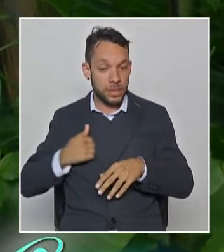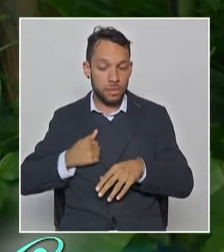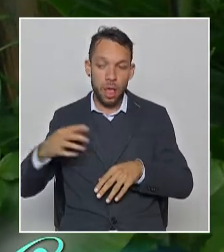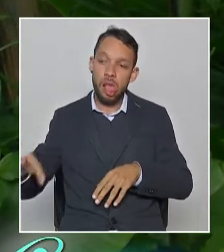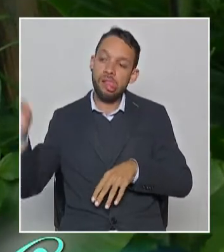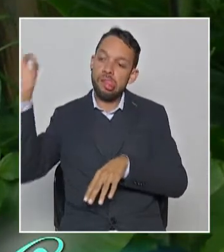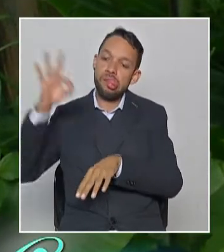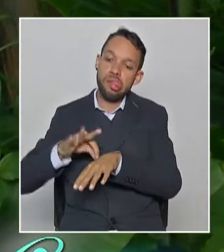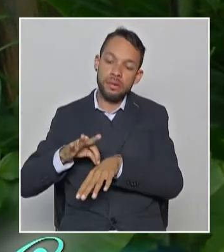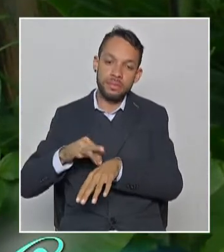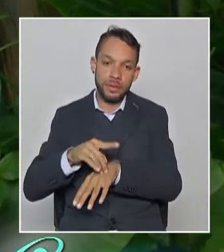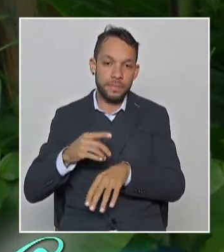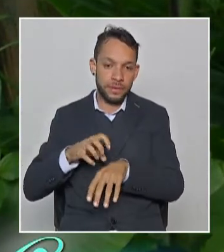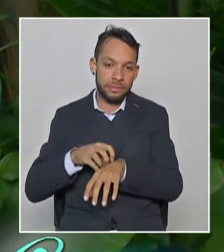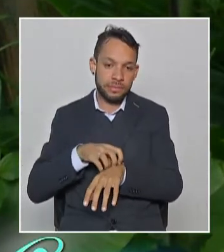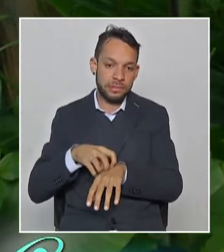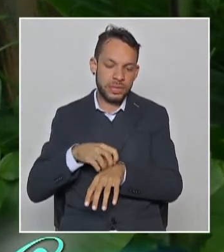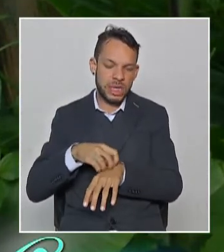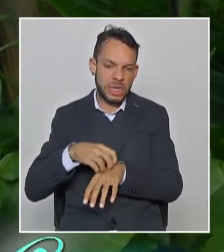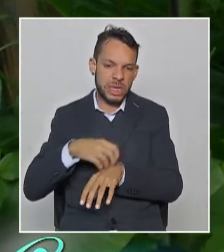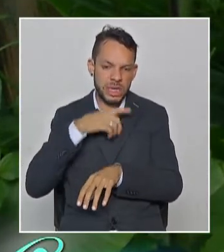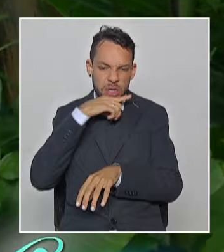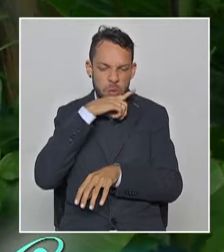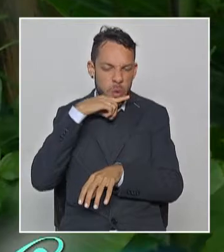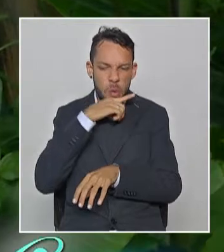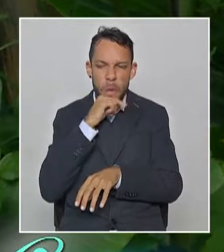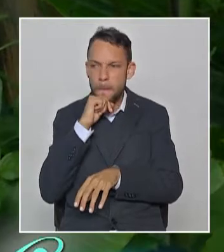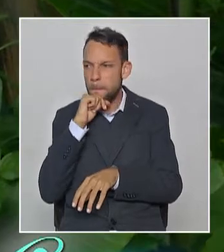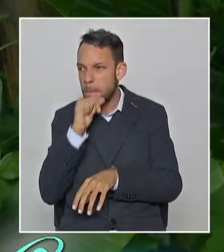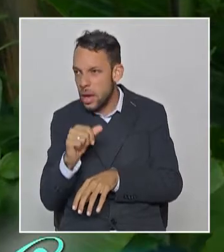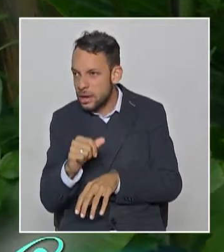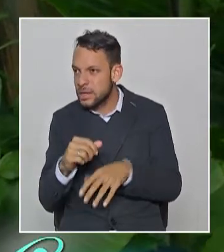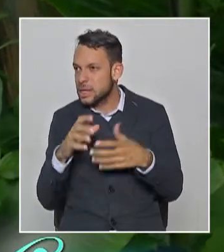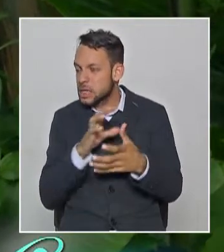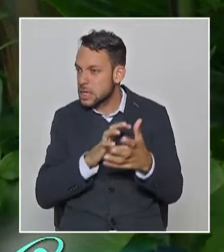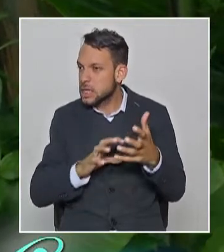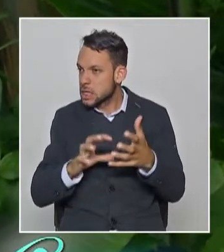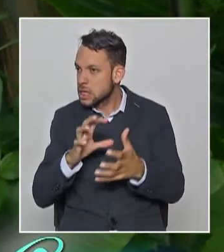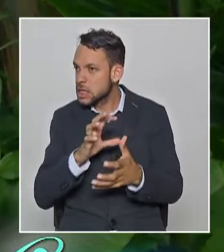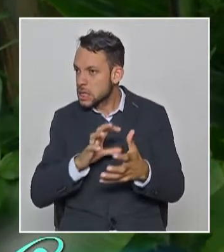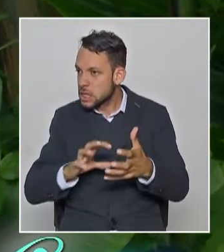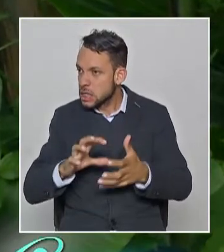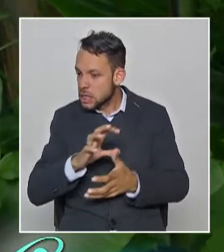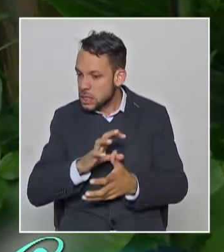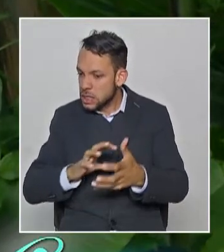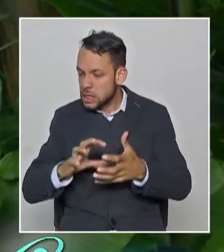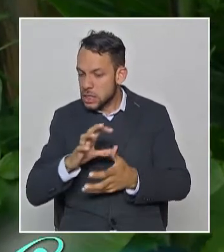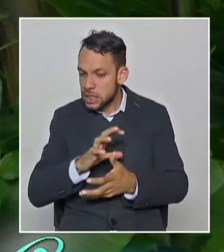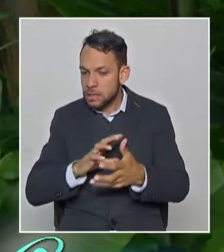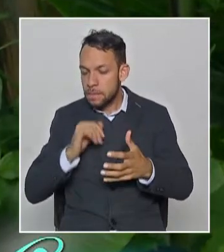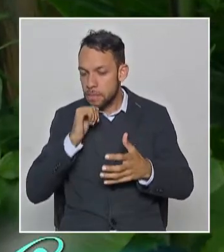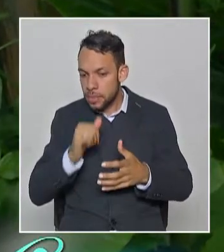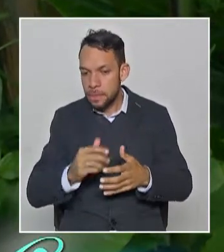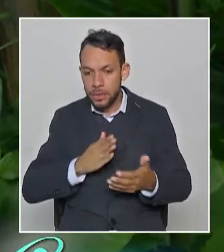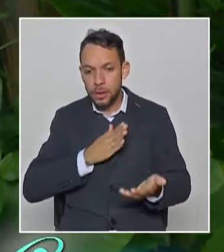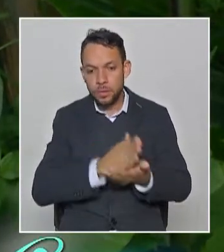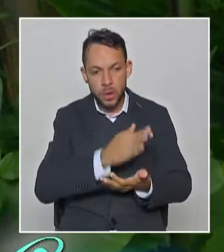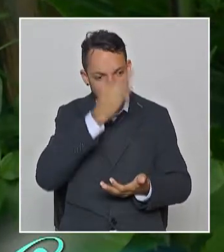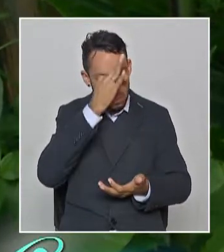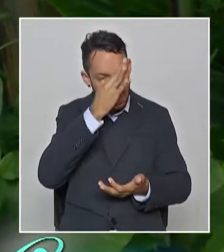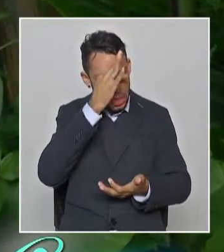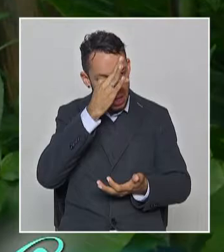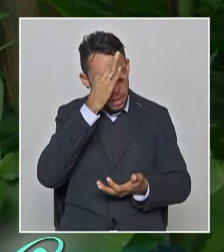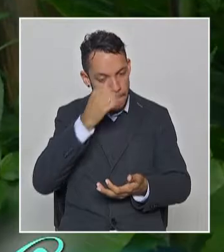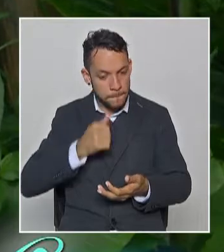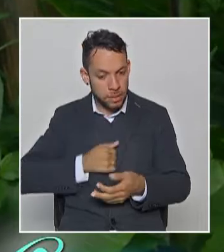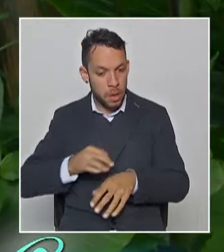Es ahí donde nosotros empezamos a decir, bueno, esta persona se puso estas abejas y la mandaron para la clínica y dijeron, no, es que me